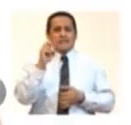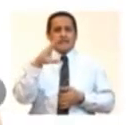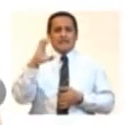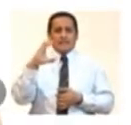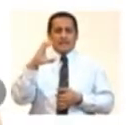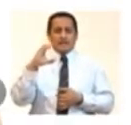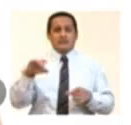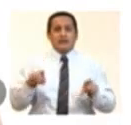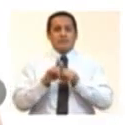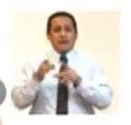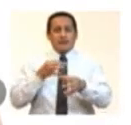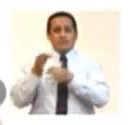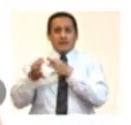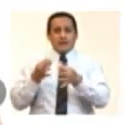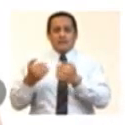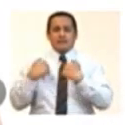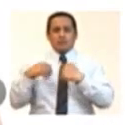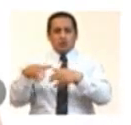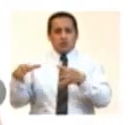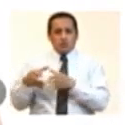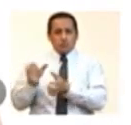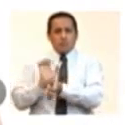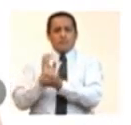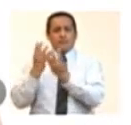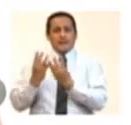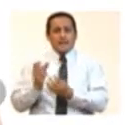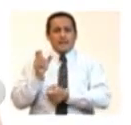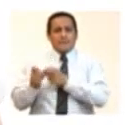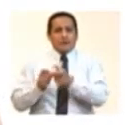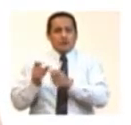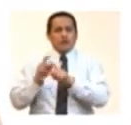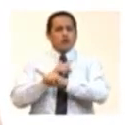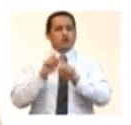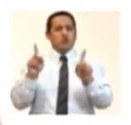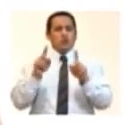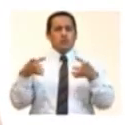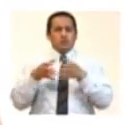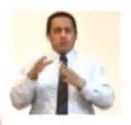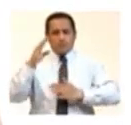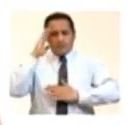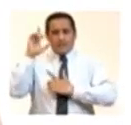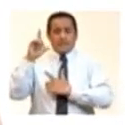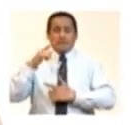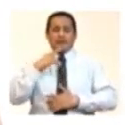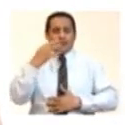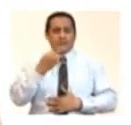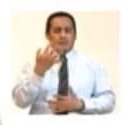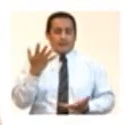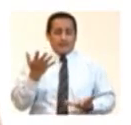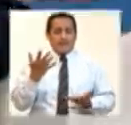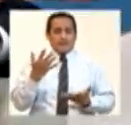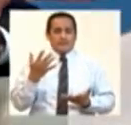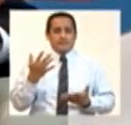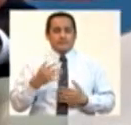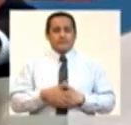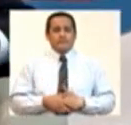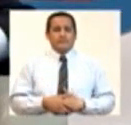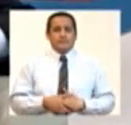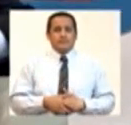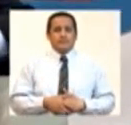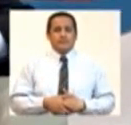CEREC. De ahí que podríamos concluir que estamos ante un penal básicamente civil y no ante un penal militar. Digamos, exactamente, ¿no?